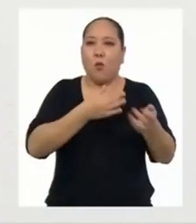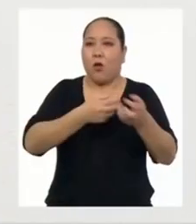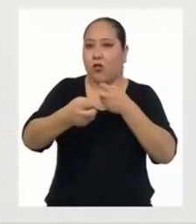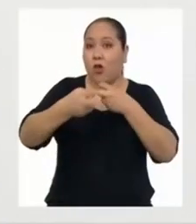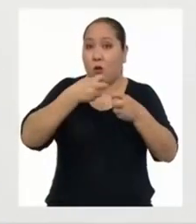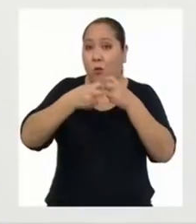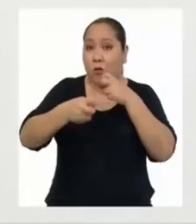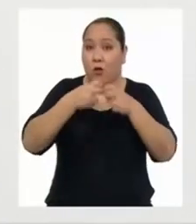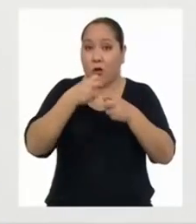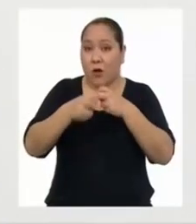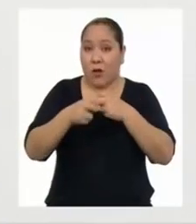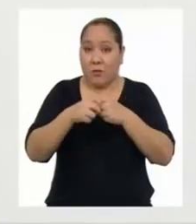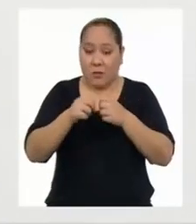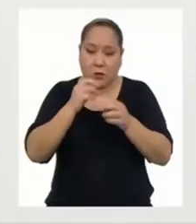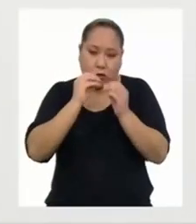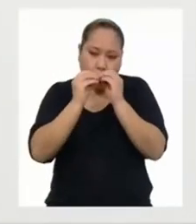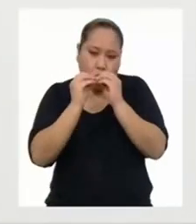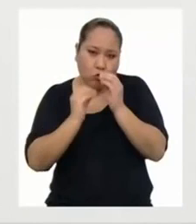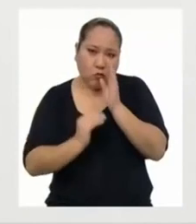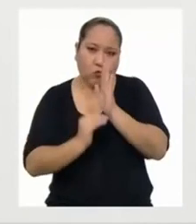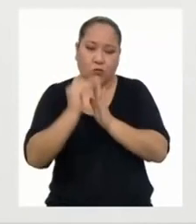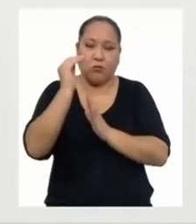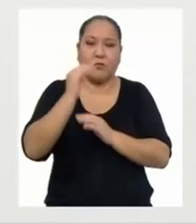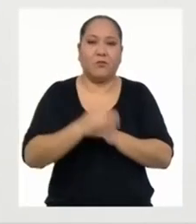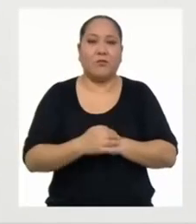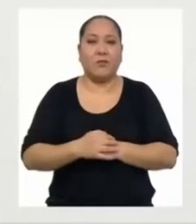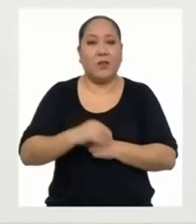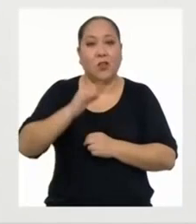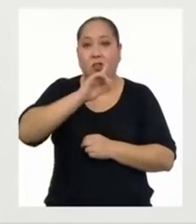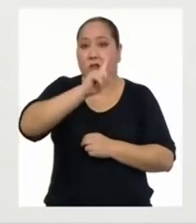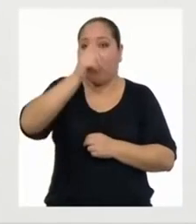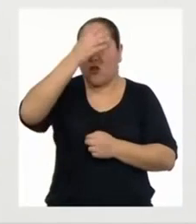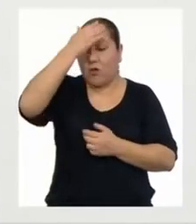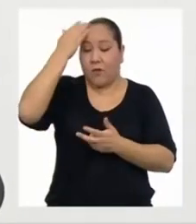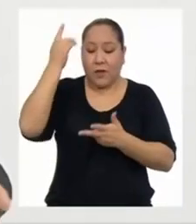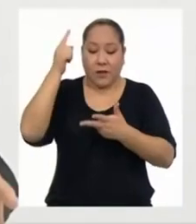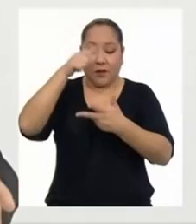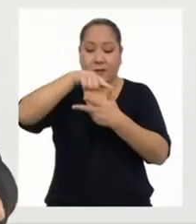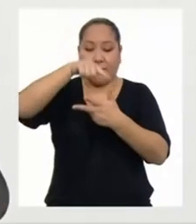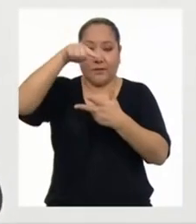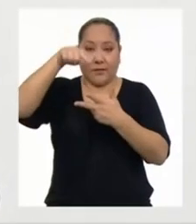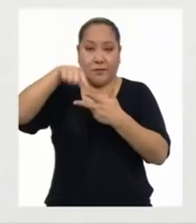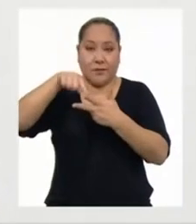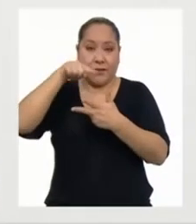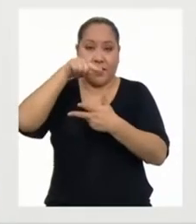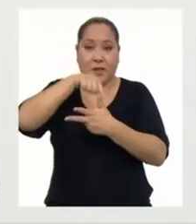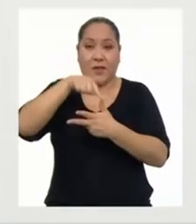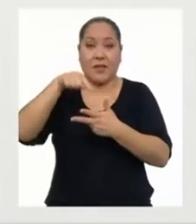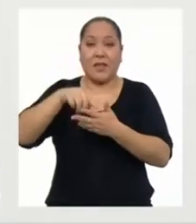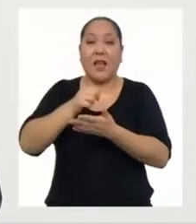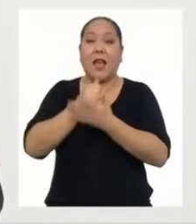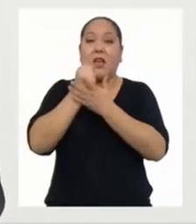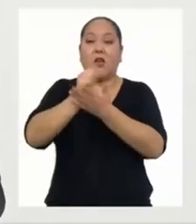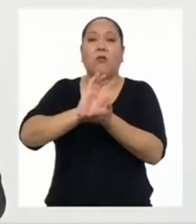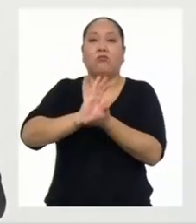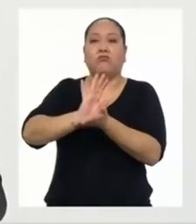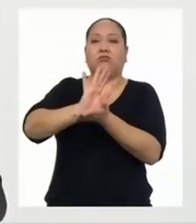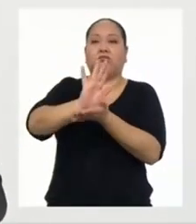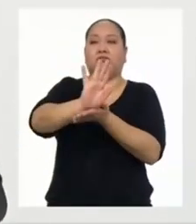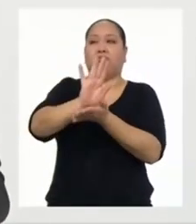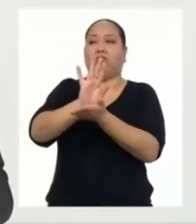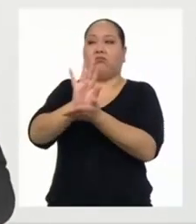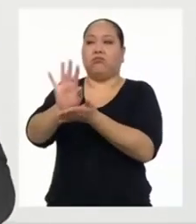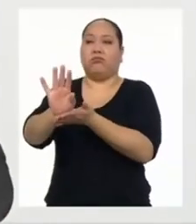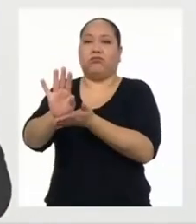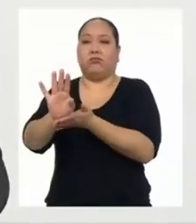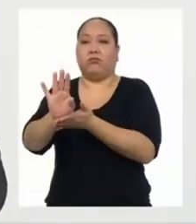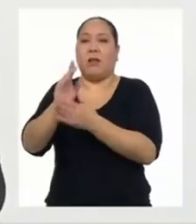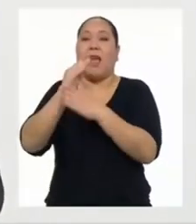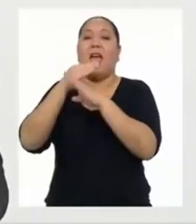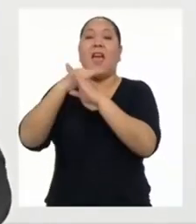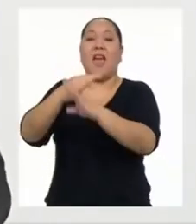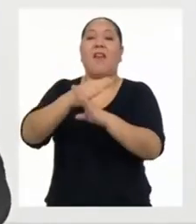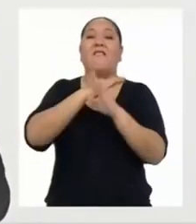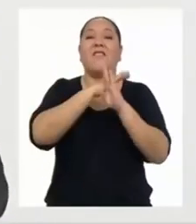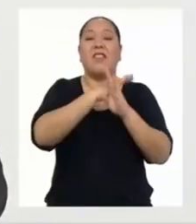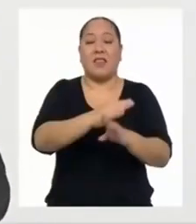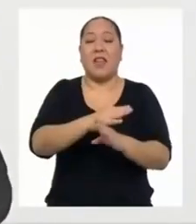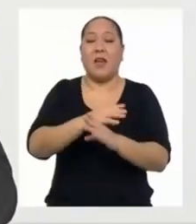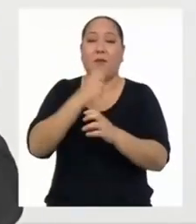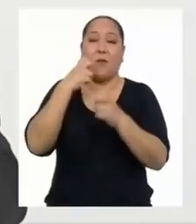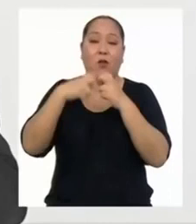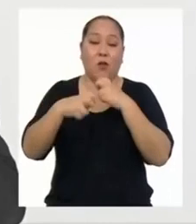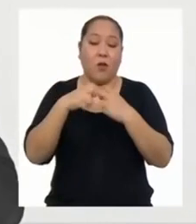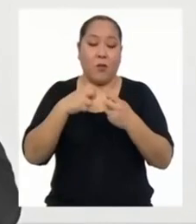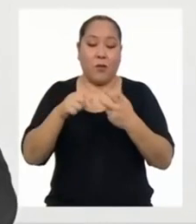las 2 primeras nos permiten evitar algunas situaciones adversas en nuestro grupo de amigos, mientras que